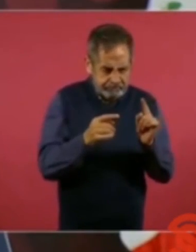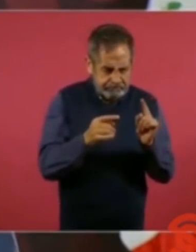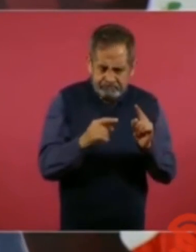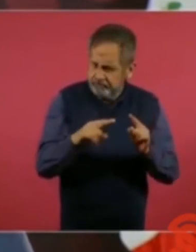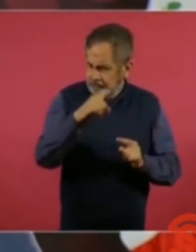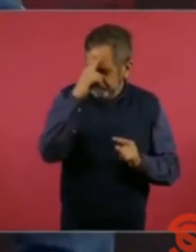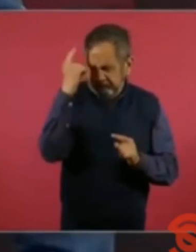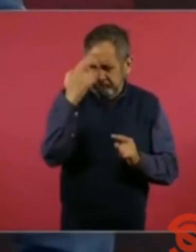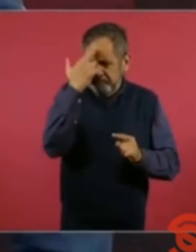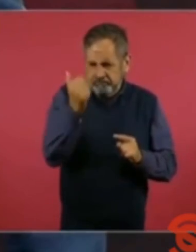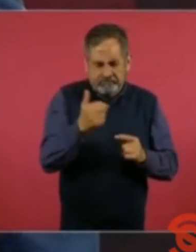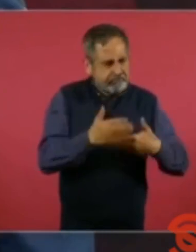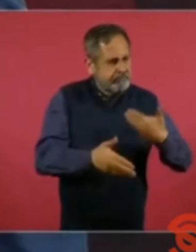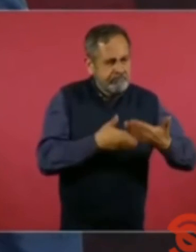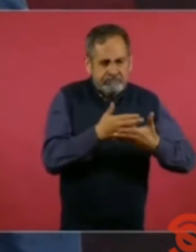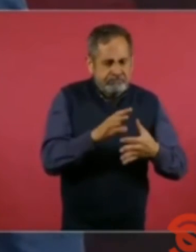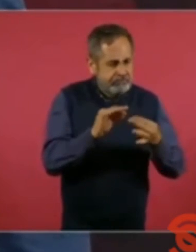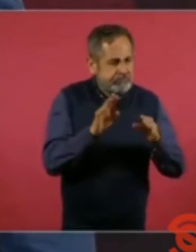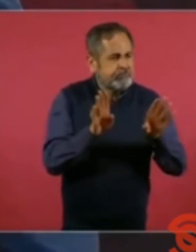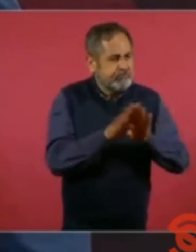muy sensata,